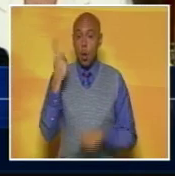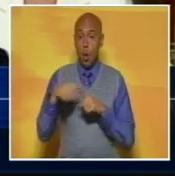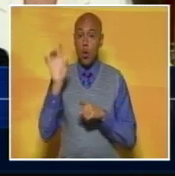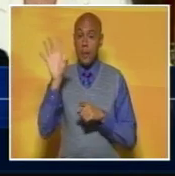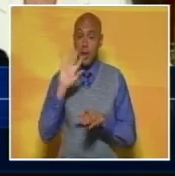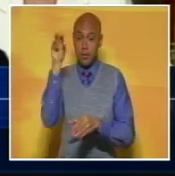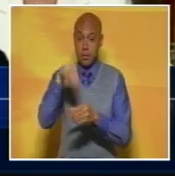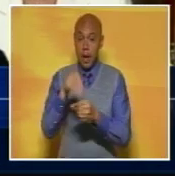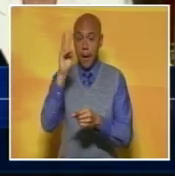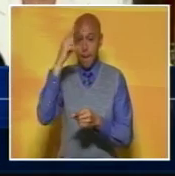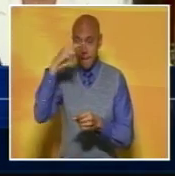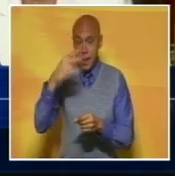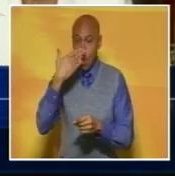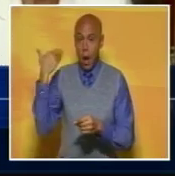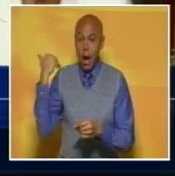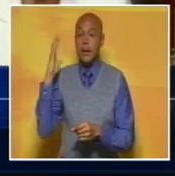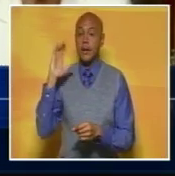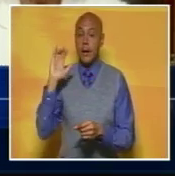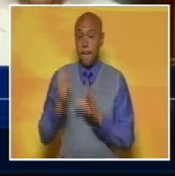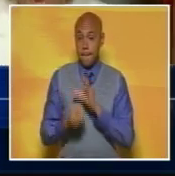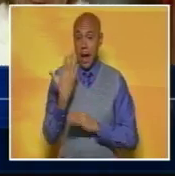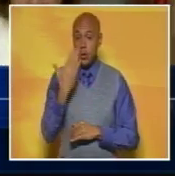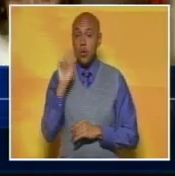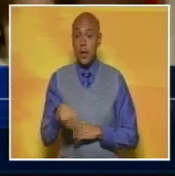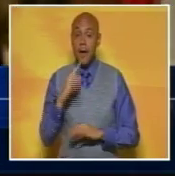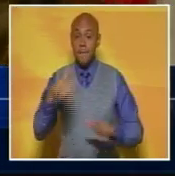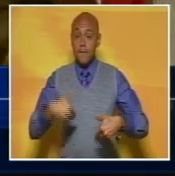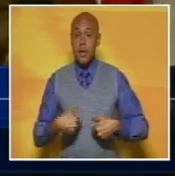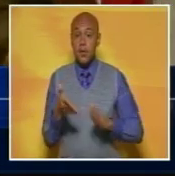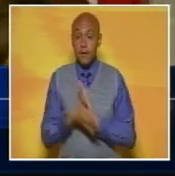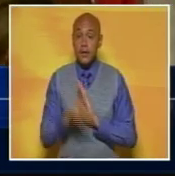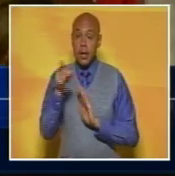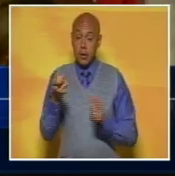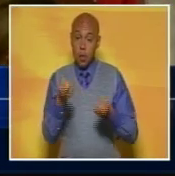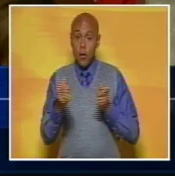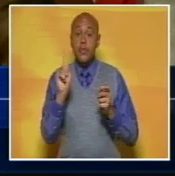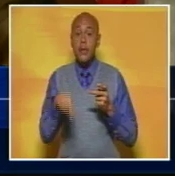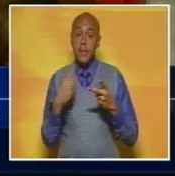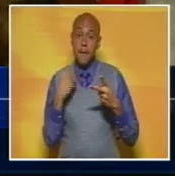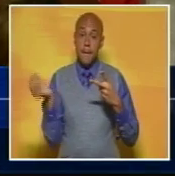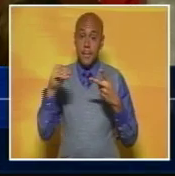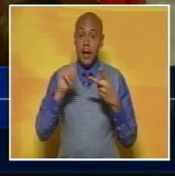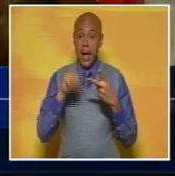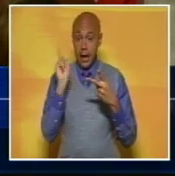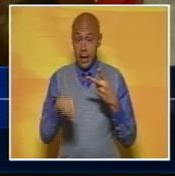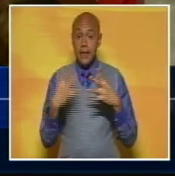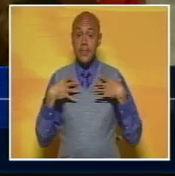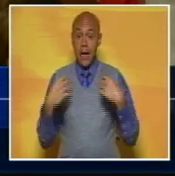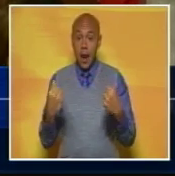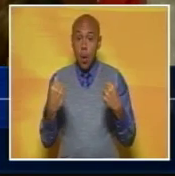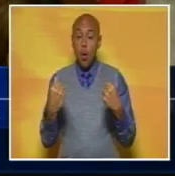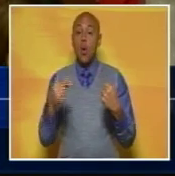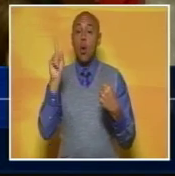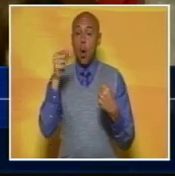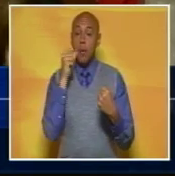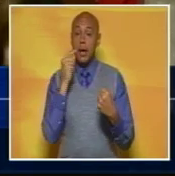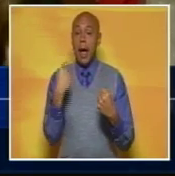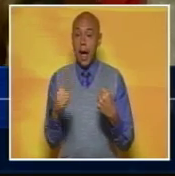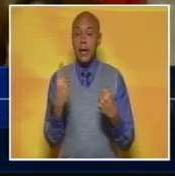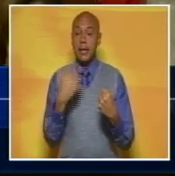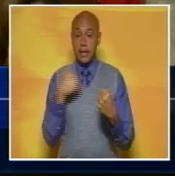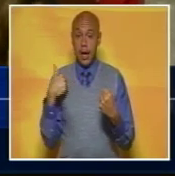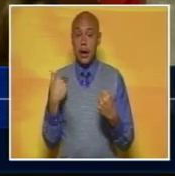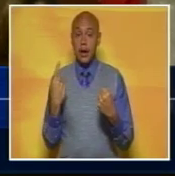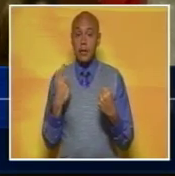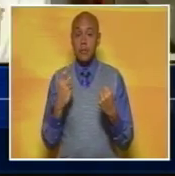de México desde mayo pasado, como resultado de los esfuerzos de su administración. Por otro lado, en gestiones de salud, advirtió que tomará todas